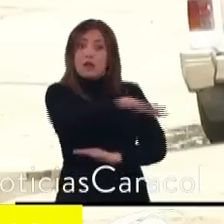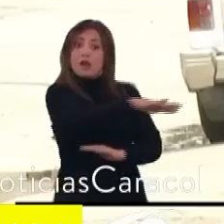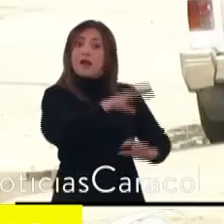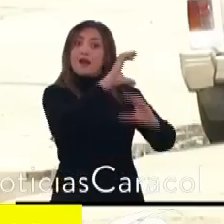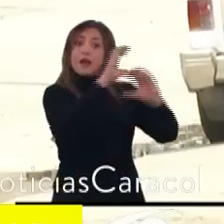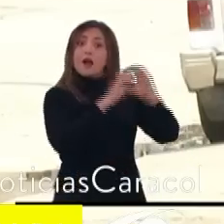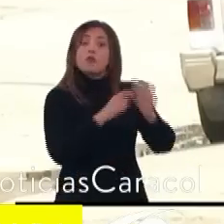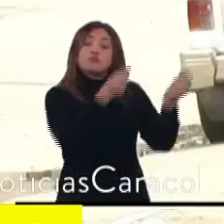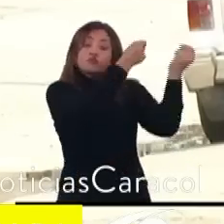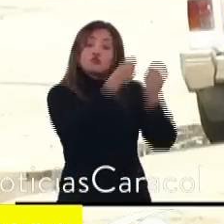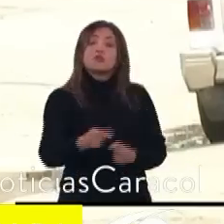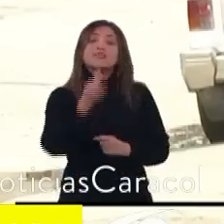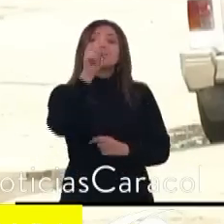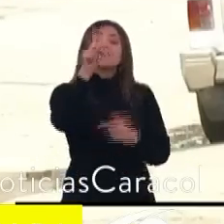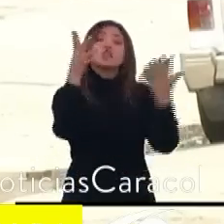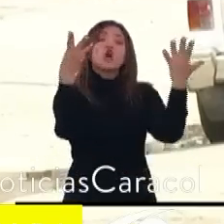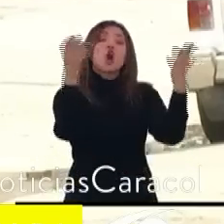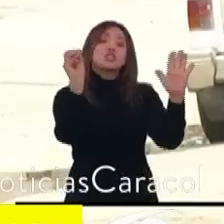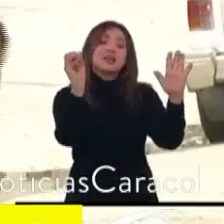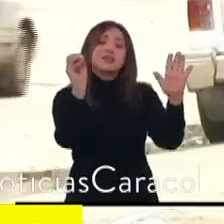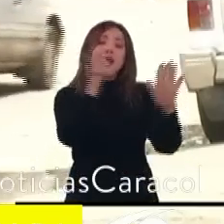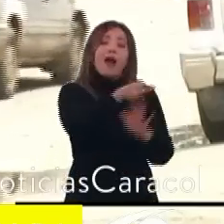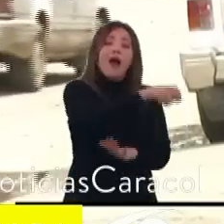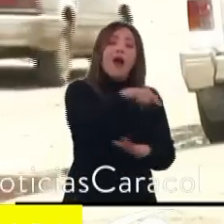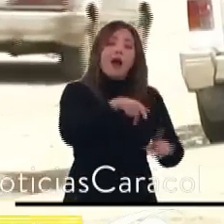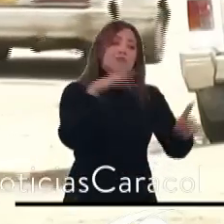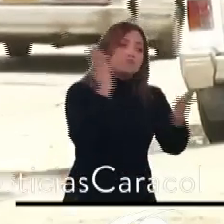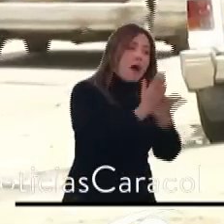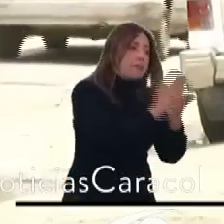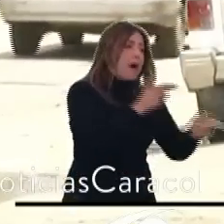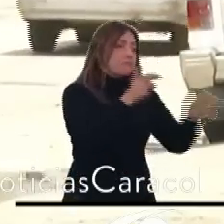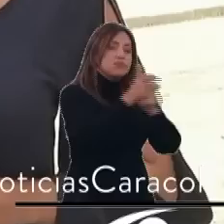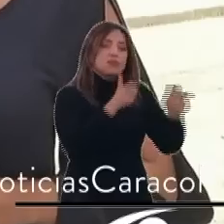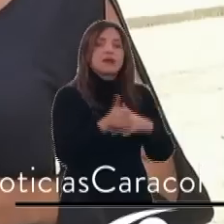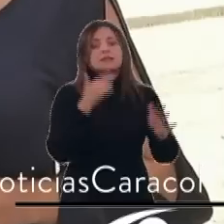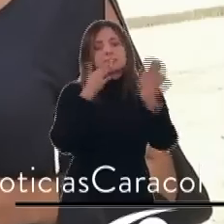180 muertes violentas en el departamento. Información que reportamos desde Cali, Cindy Rodríguez, Noticias Caracol.